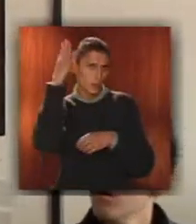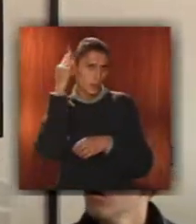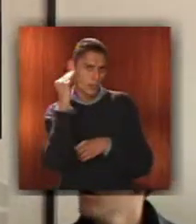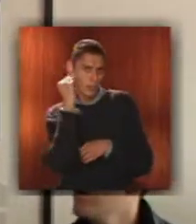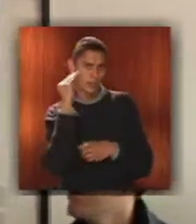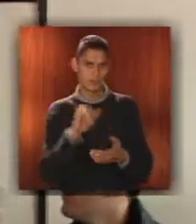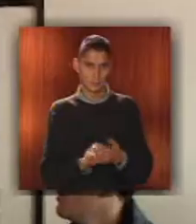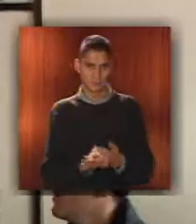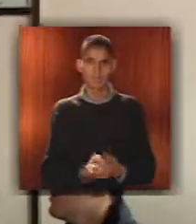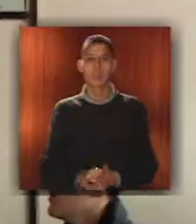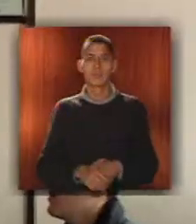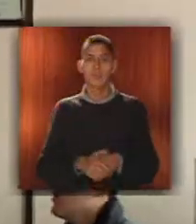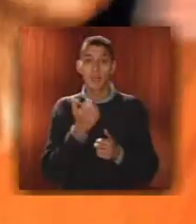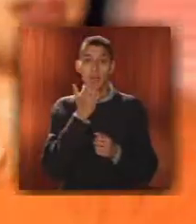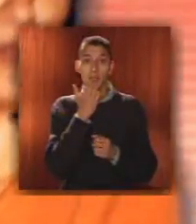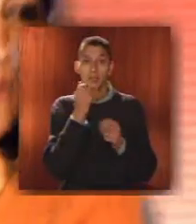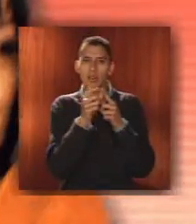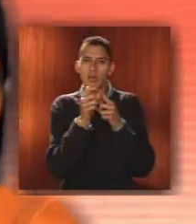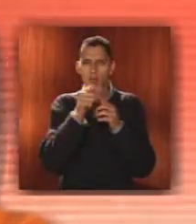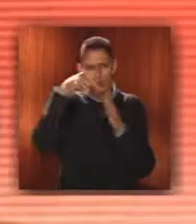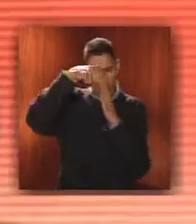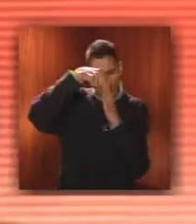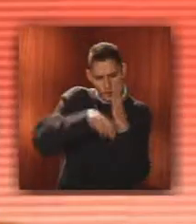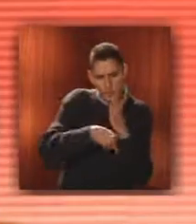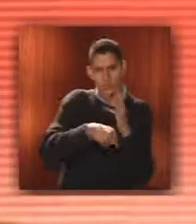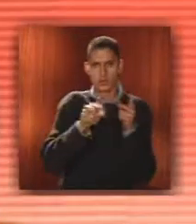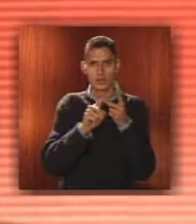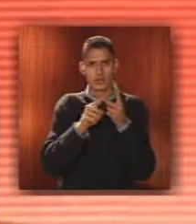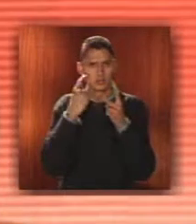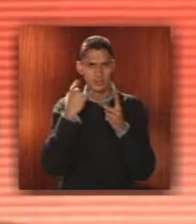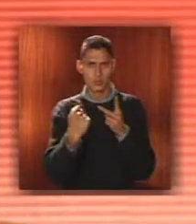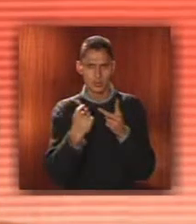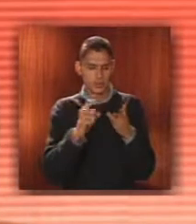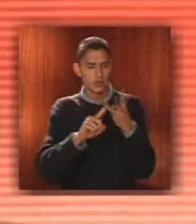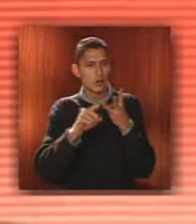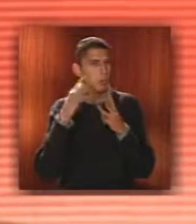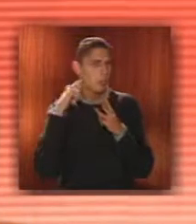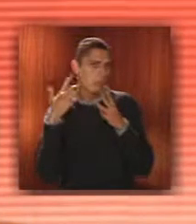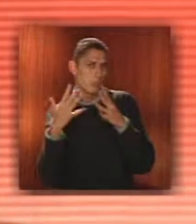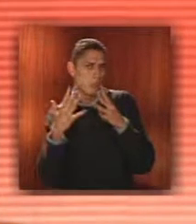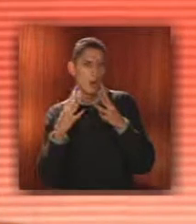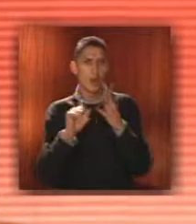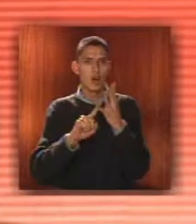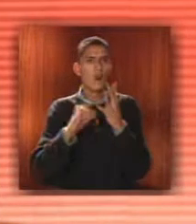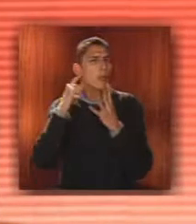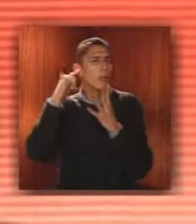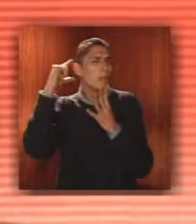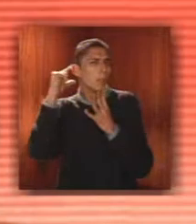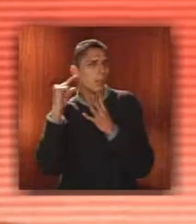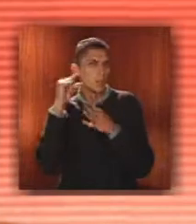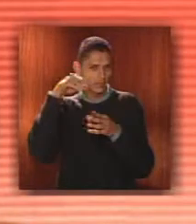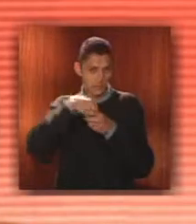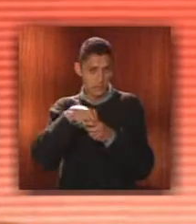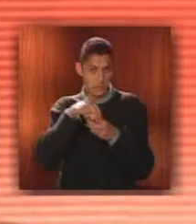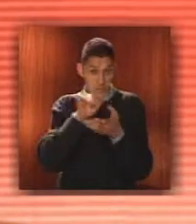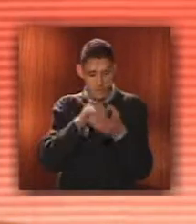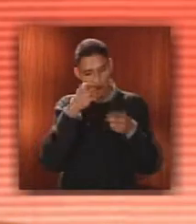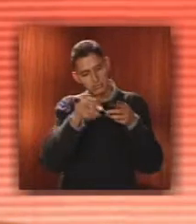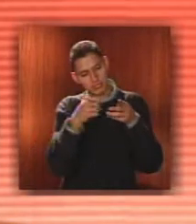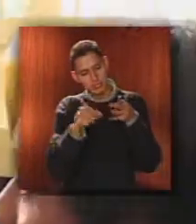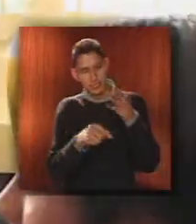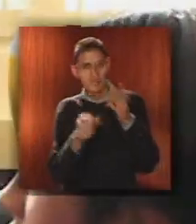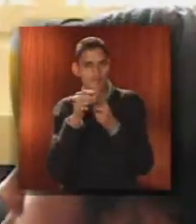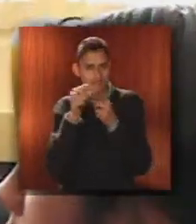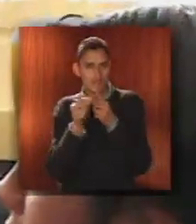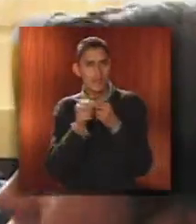o porcentaje de esta pérdida. Palabras como profunda, severa, moderada o pérdida parcial